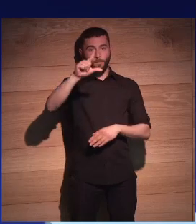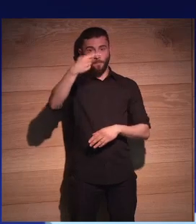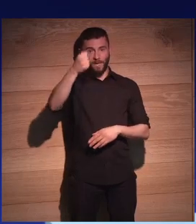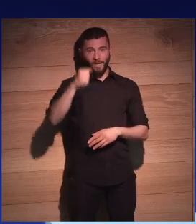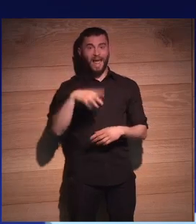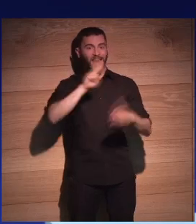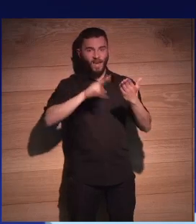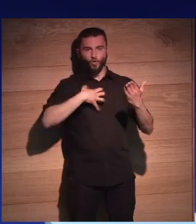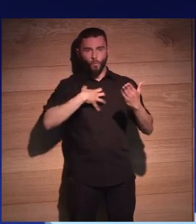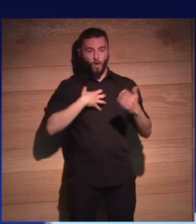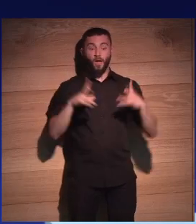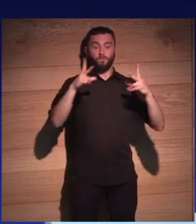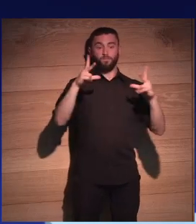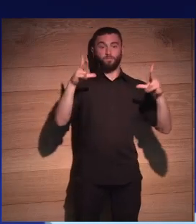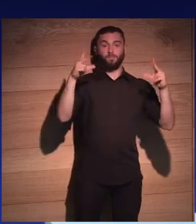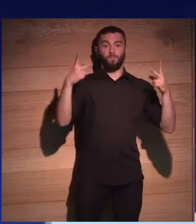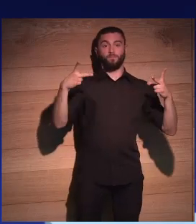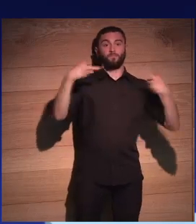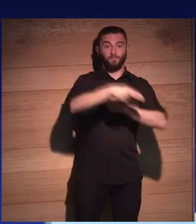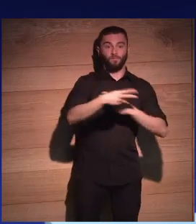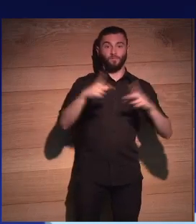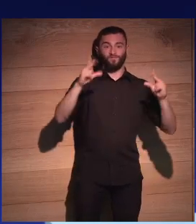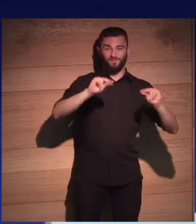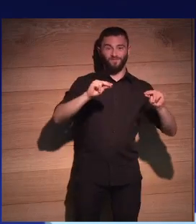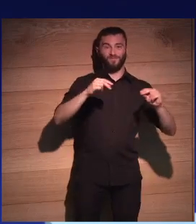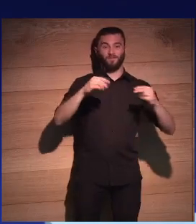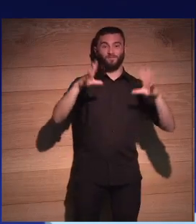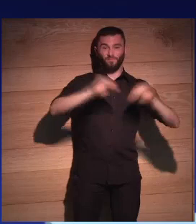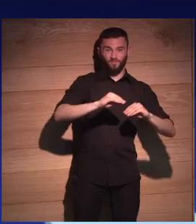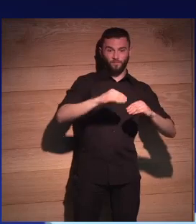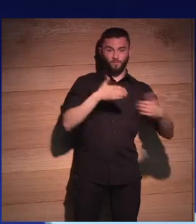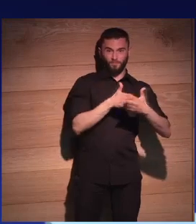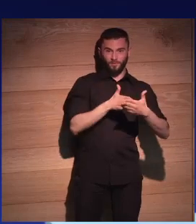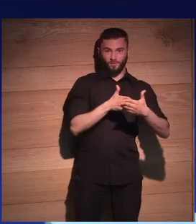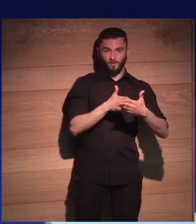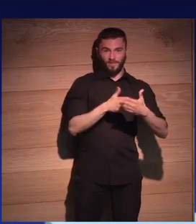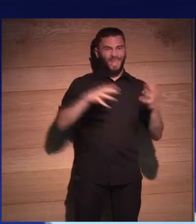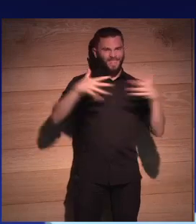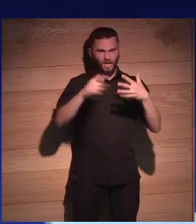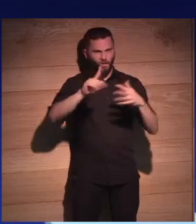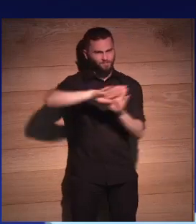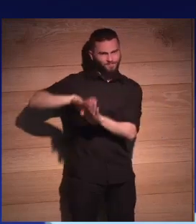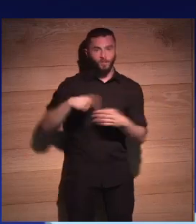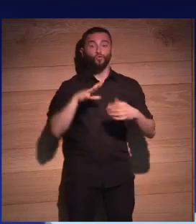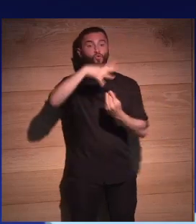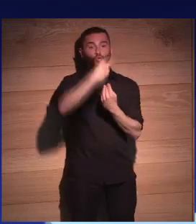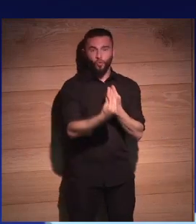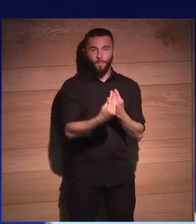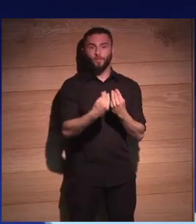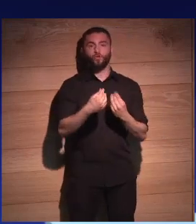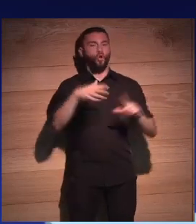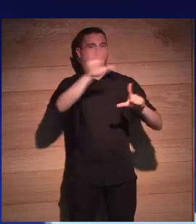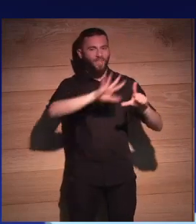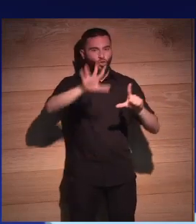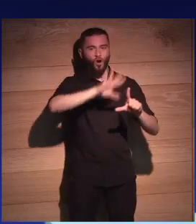toda Europa, ¿vale? Imaginaros, no estoy hablando de Internet, estoy hablando de un documento legal nacional de identidad